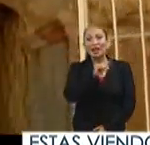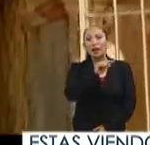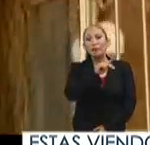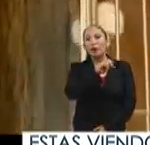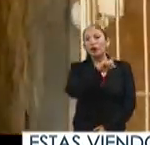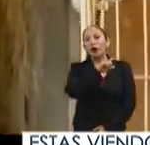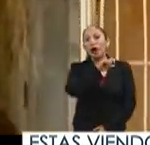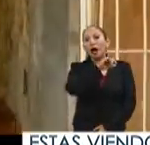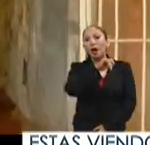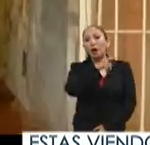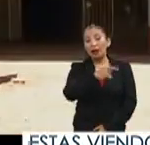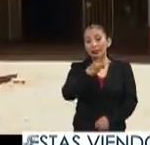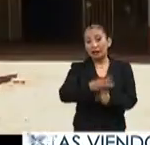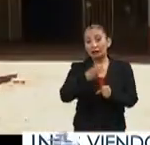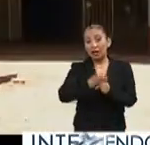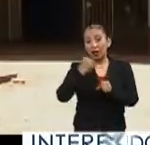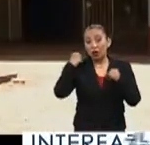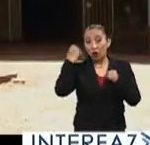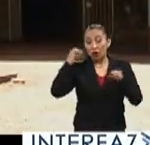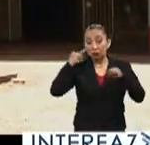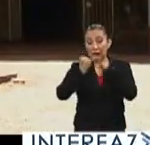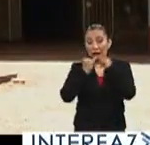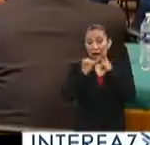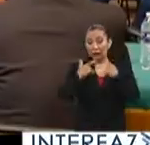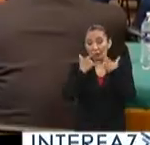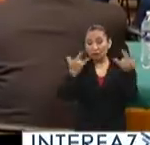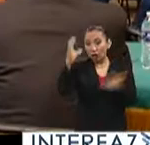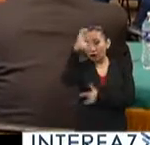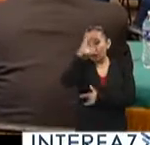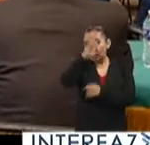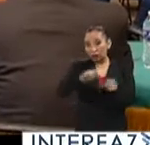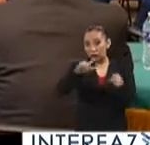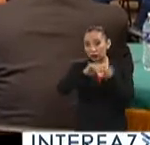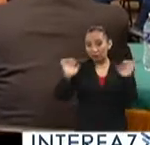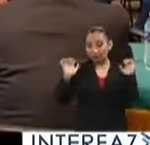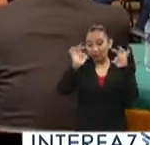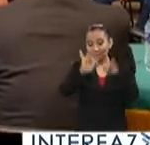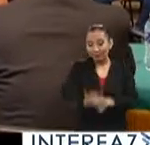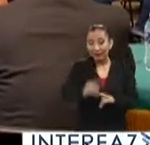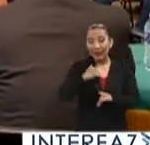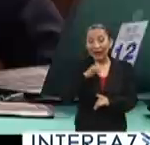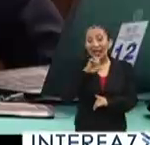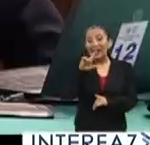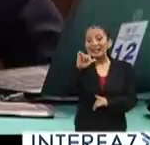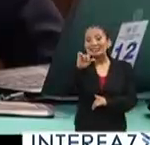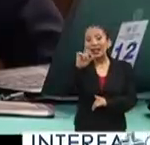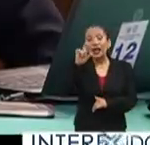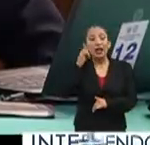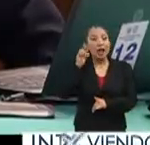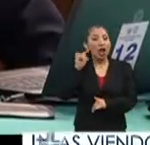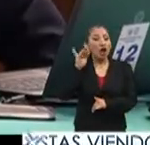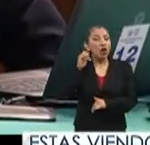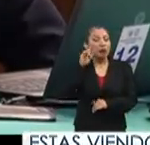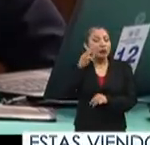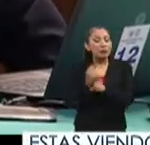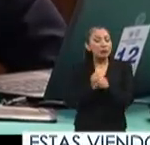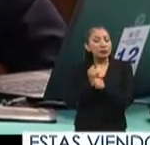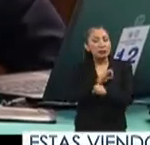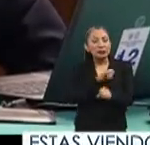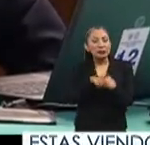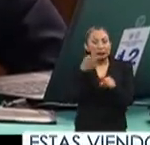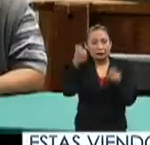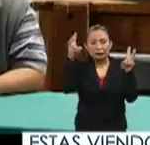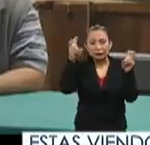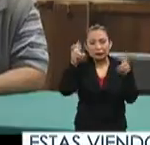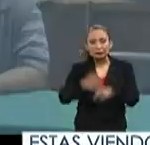Tlalpujagua es sede del tercer Congreso Internacional de Historia y Ciencias Sociales. Elis de León nos presenta un trabajo especial sobre